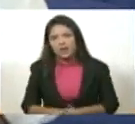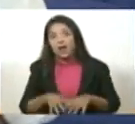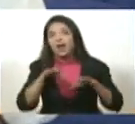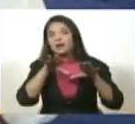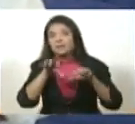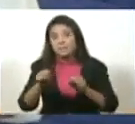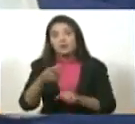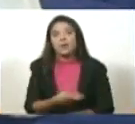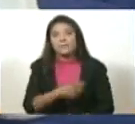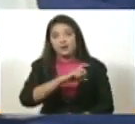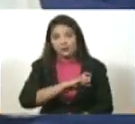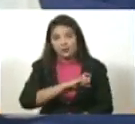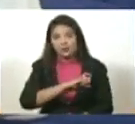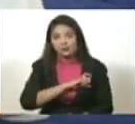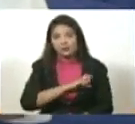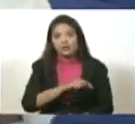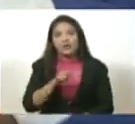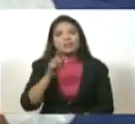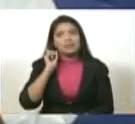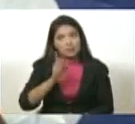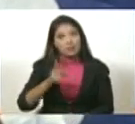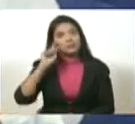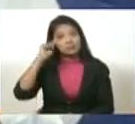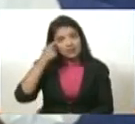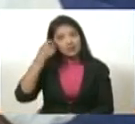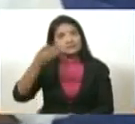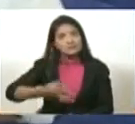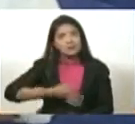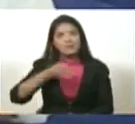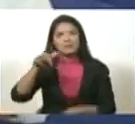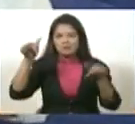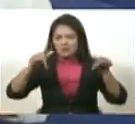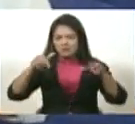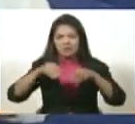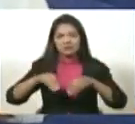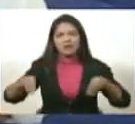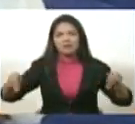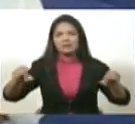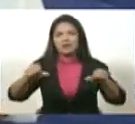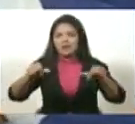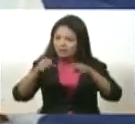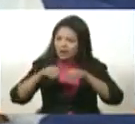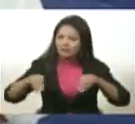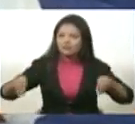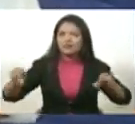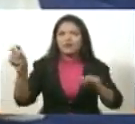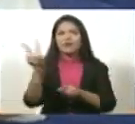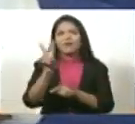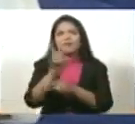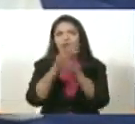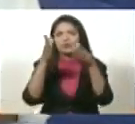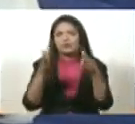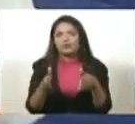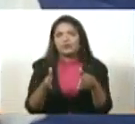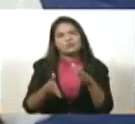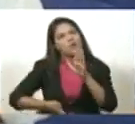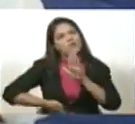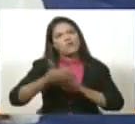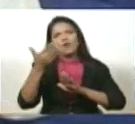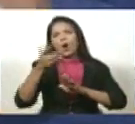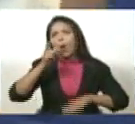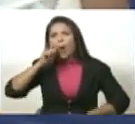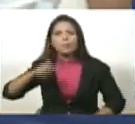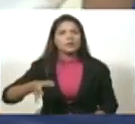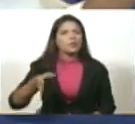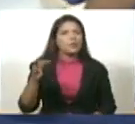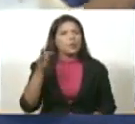imperio español. No olvidemos nunca que de acá, de estas tierras venezolanas, salió el ejército de hombres y